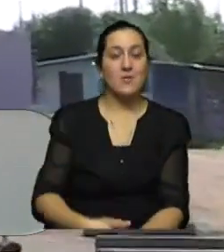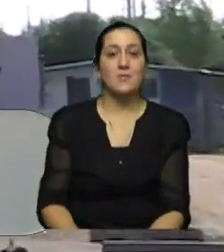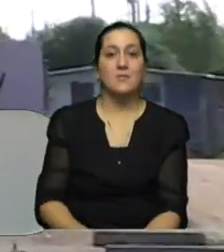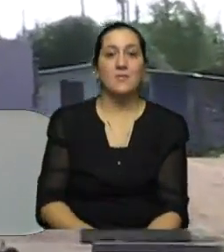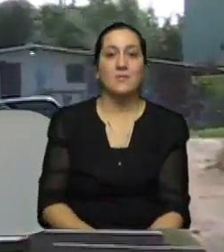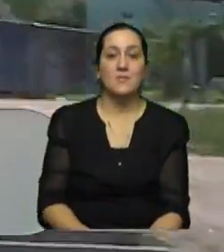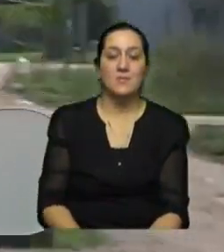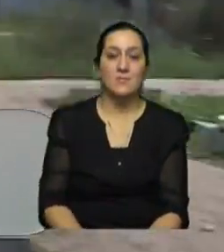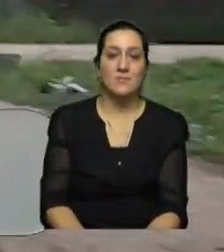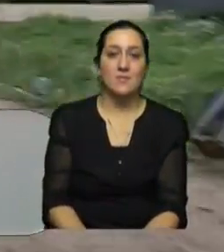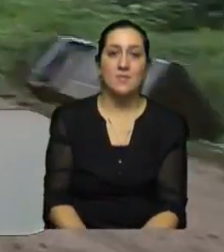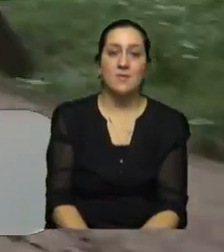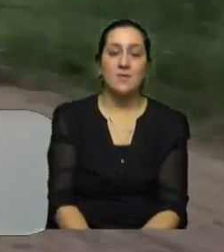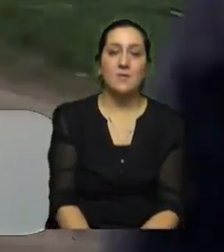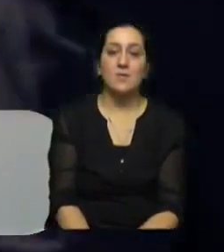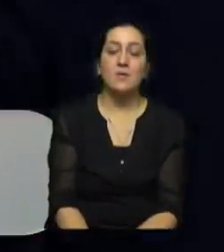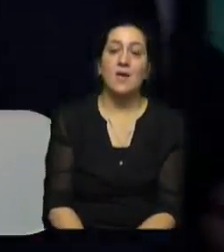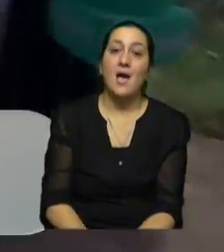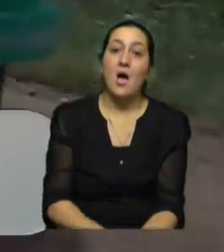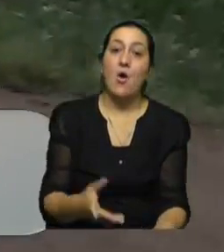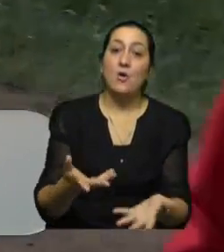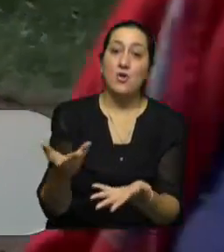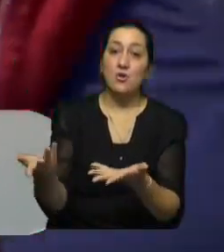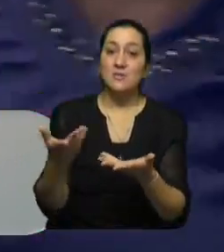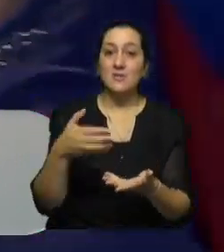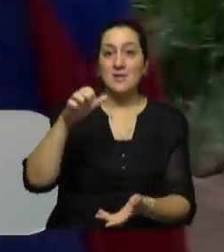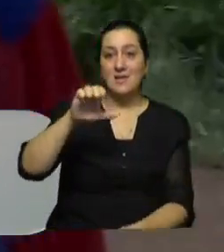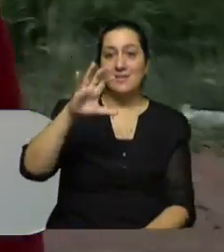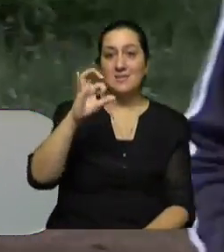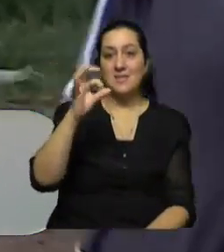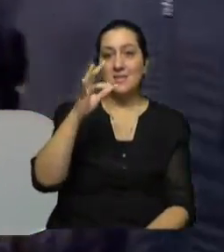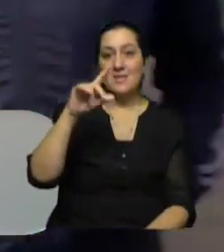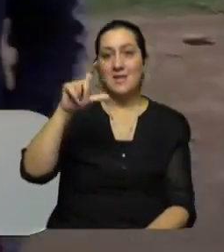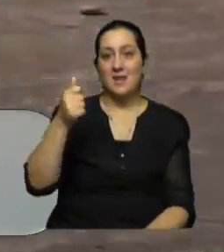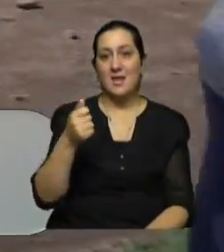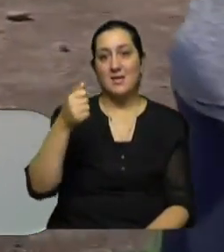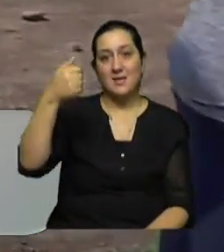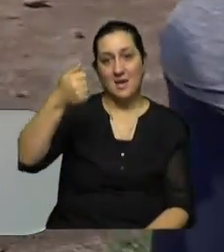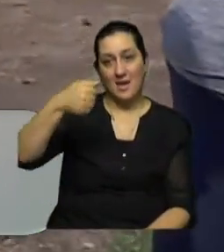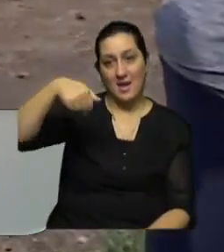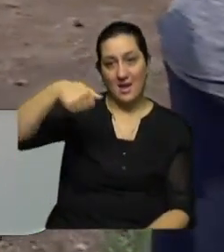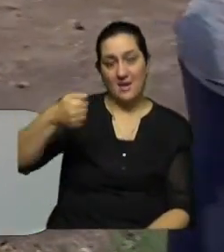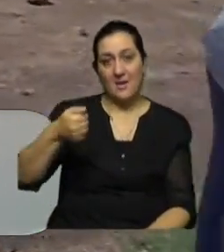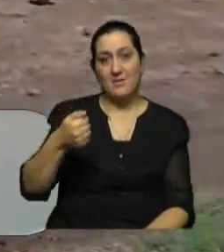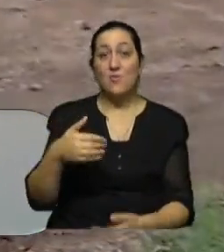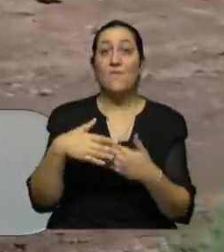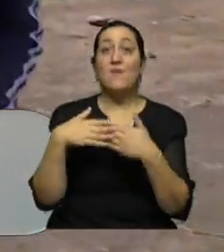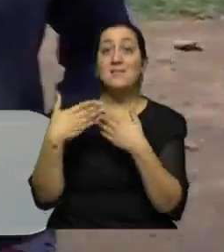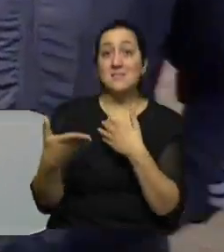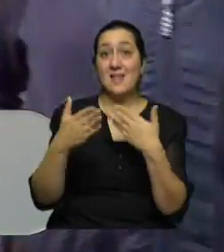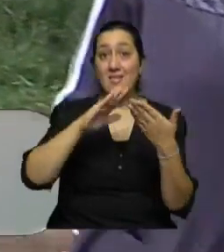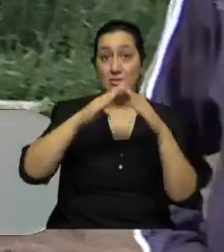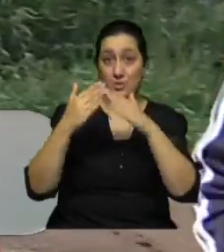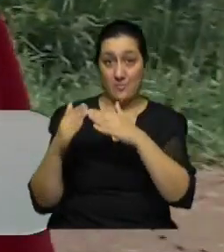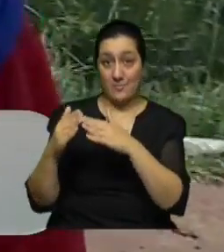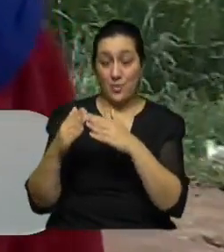tenemos la Torre 9. Pero aquí nos recibe Estela Rodríguez y Ana Piri, vecinas del asentamiento. Bueno, Estela, una de las consignas principales